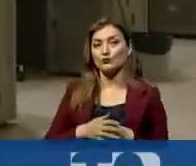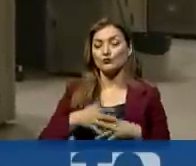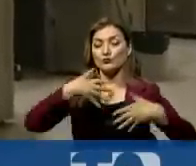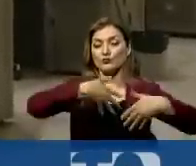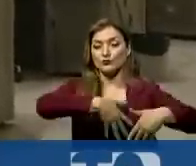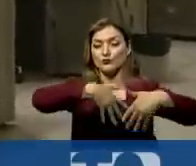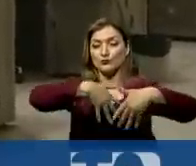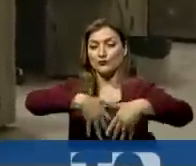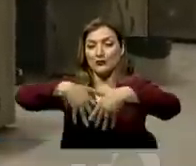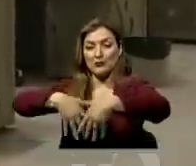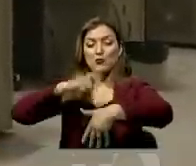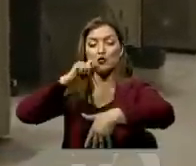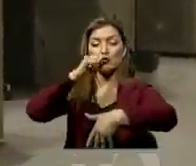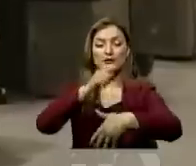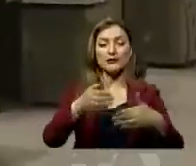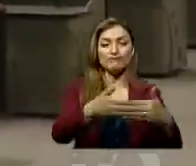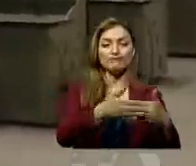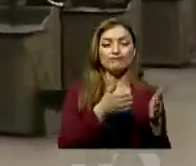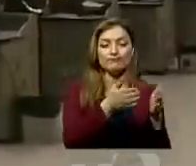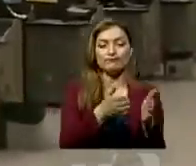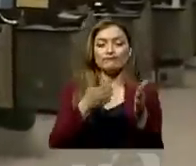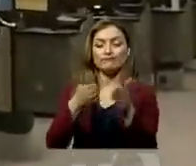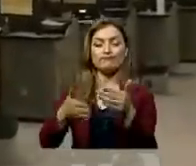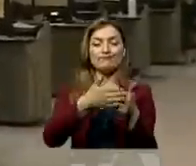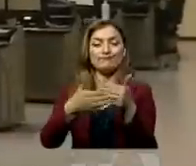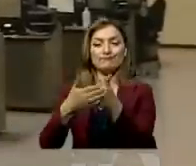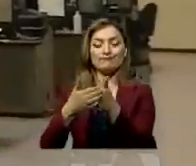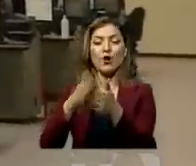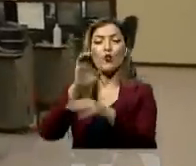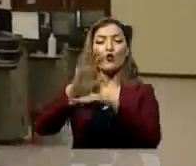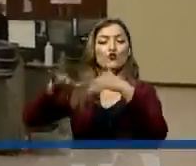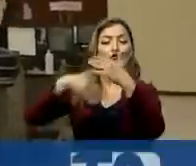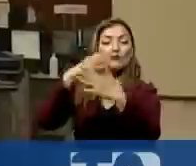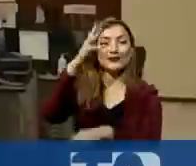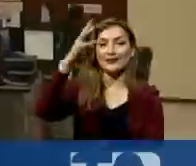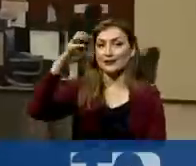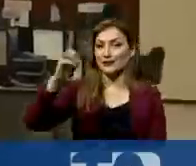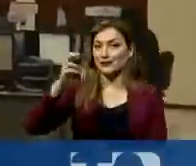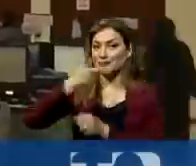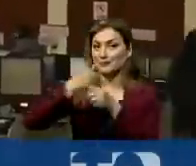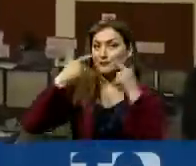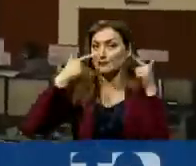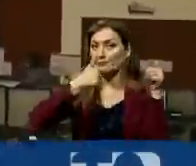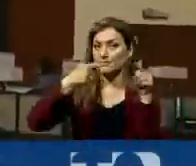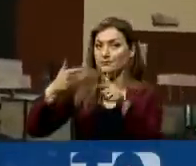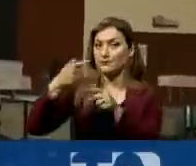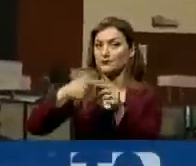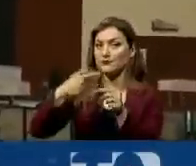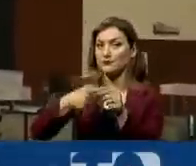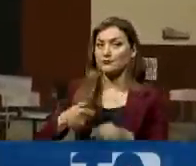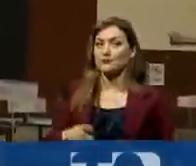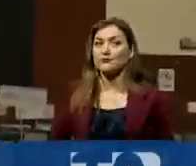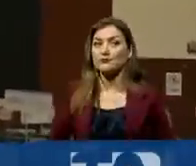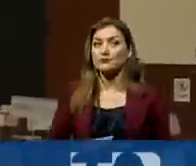60 cierres en distintas zonas de la capital del país vamos a revisar a esta hora algunas de las cámaras aquí en la capital